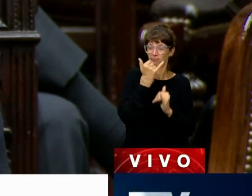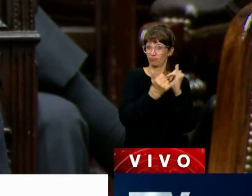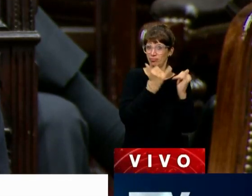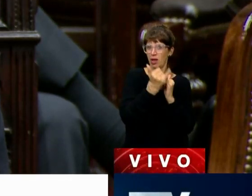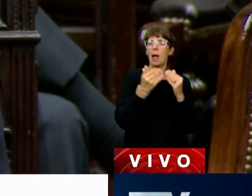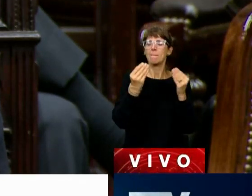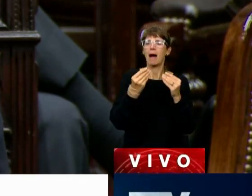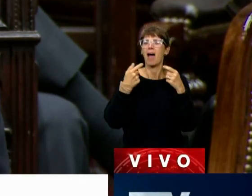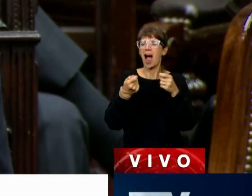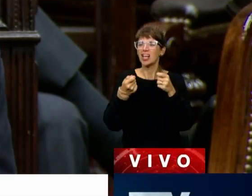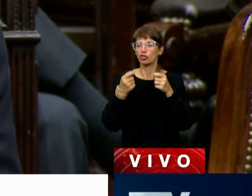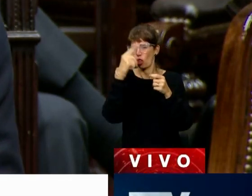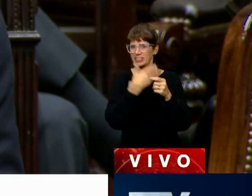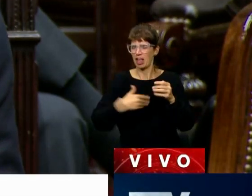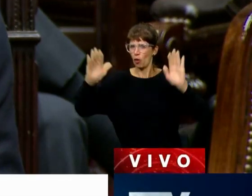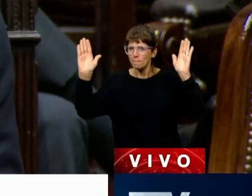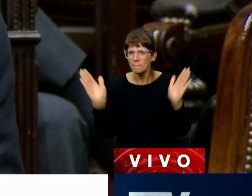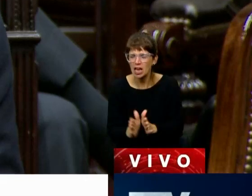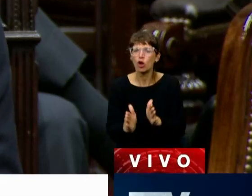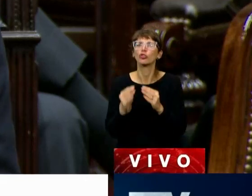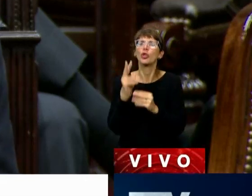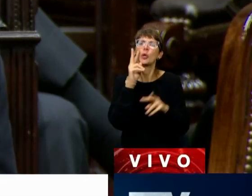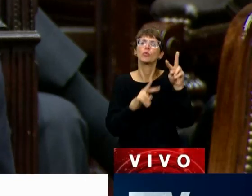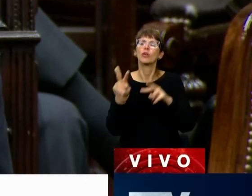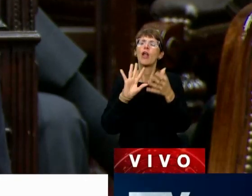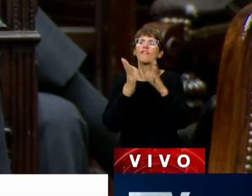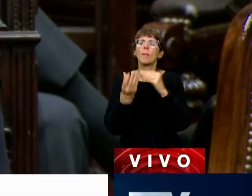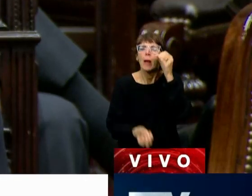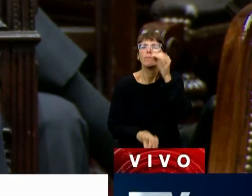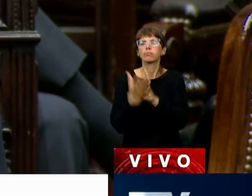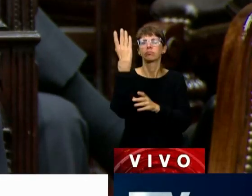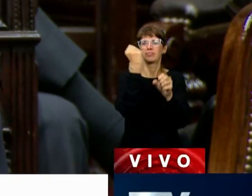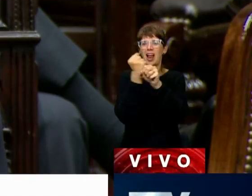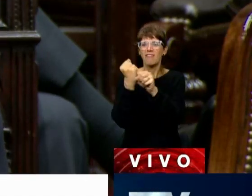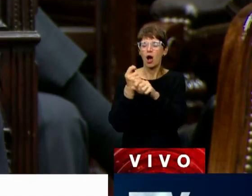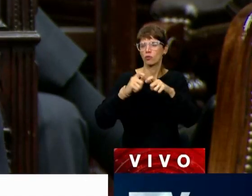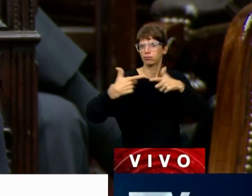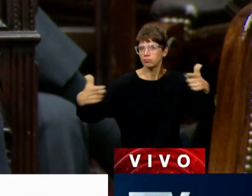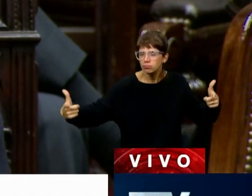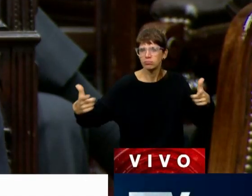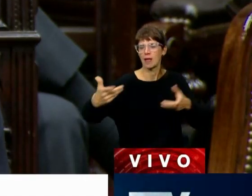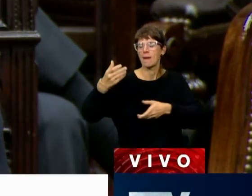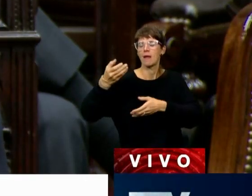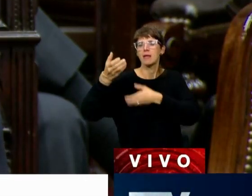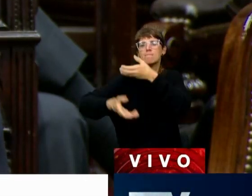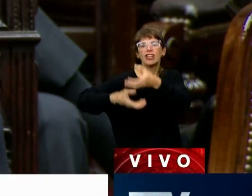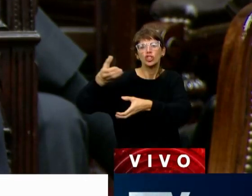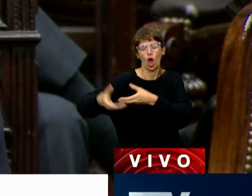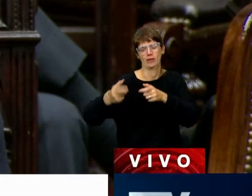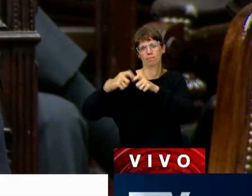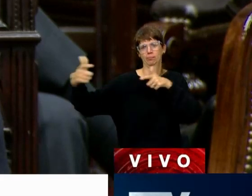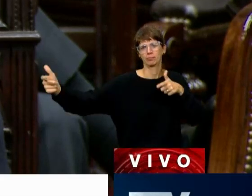gasto público y creando condiciones para que florezcan el trabajo y la inversión. Hablan con los comerciantes, hablan con